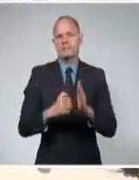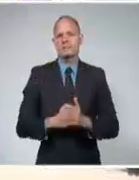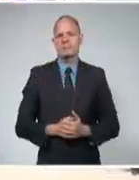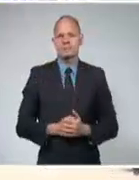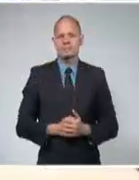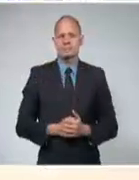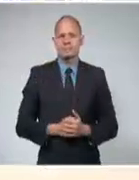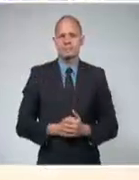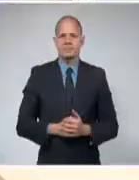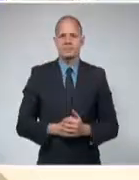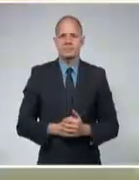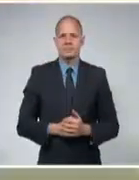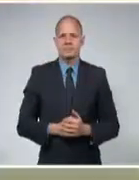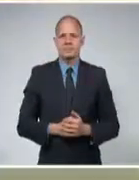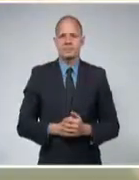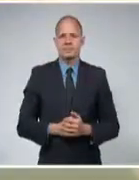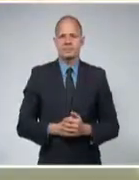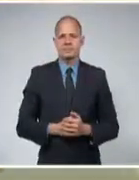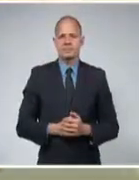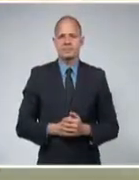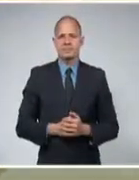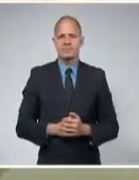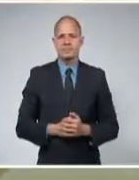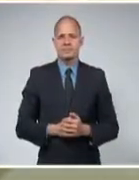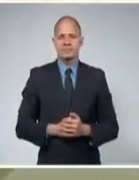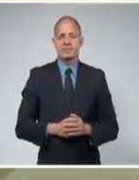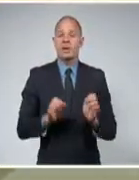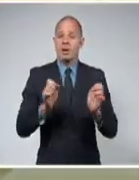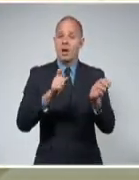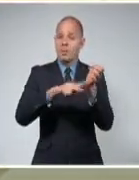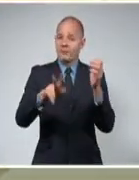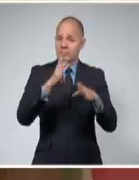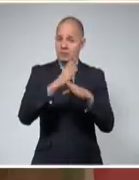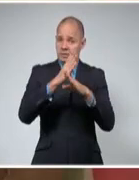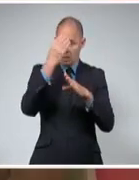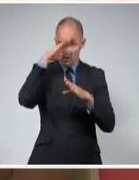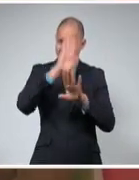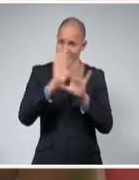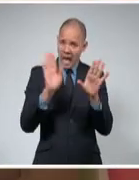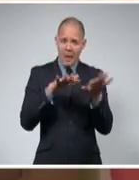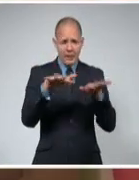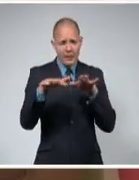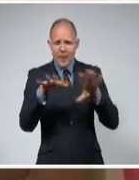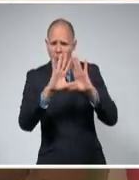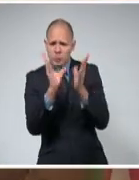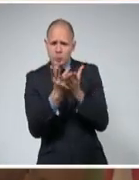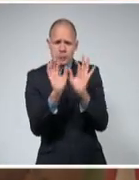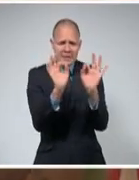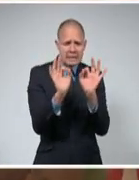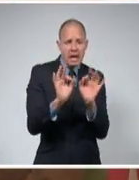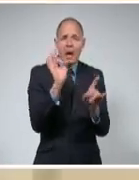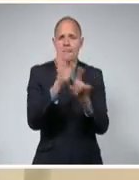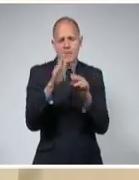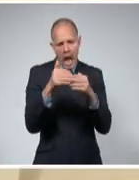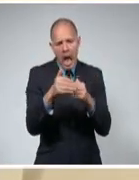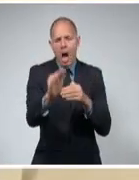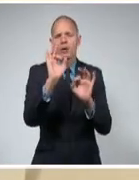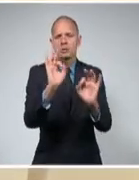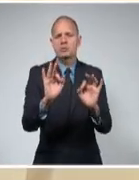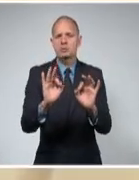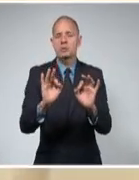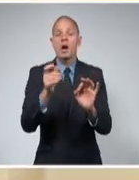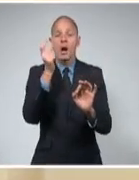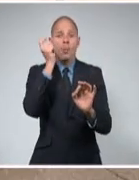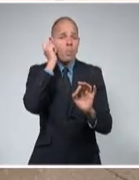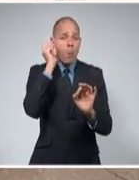En Santiago de Cuba se ultiman detalles para la tercera fase del ensayo vacunal Abdala. Niurka Bel Calzado y Yaneidis Echavarría, presidenta